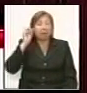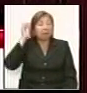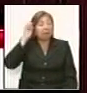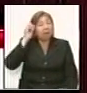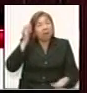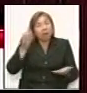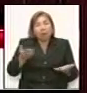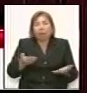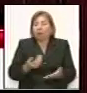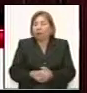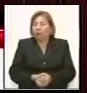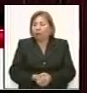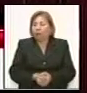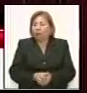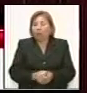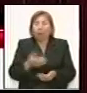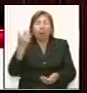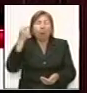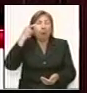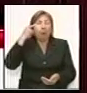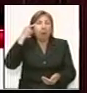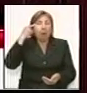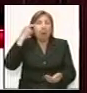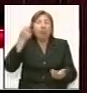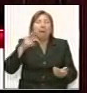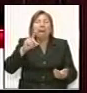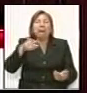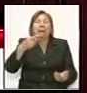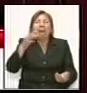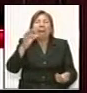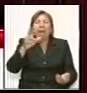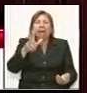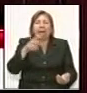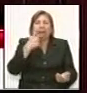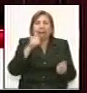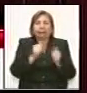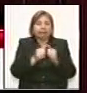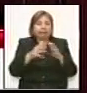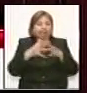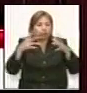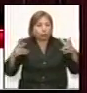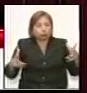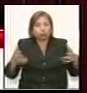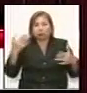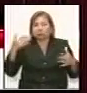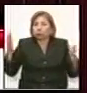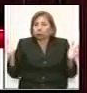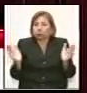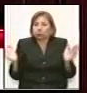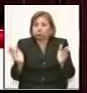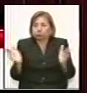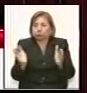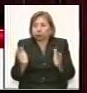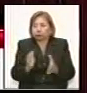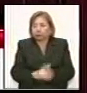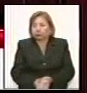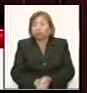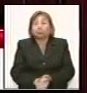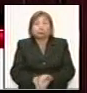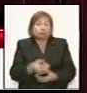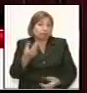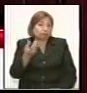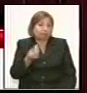así. En época del Fujimorato, la constitución del año 93, siempre el Congreso fue mucho más grande, pero se redujo por